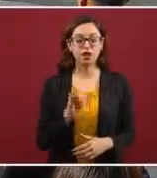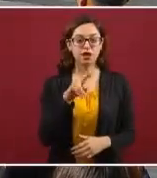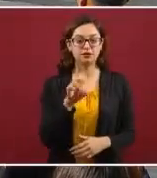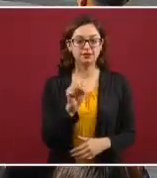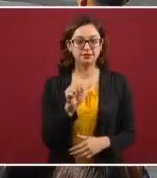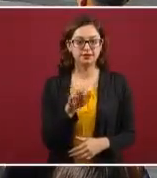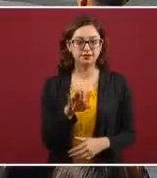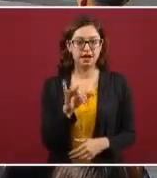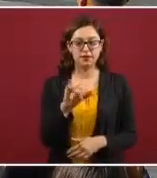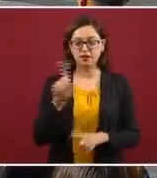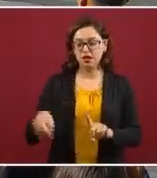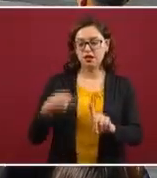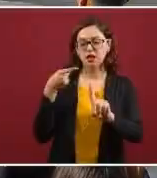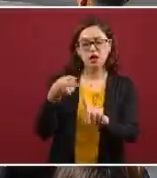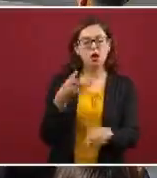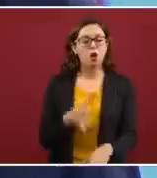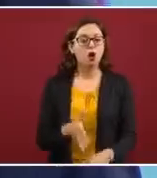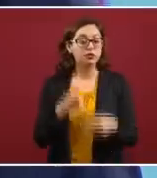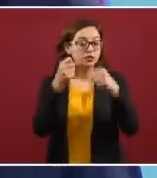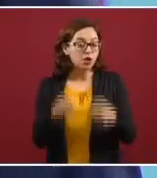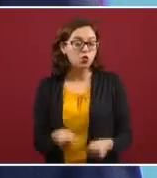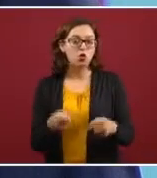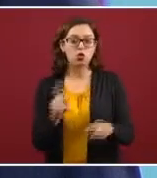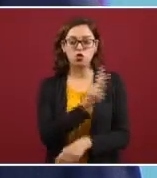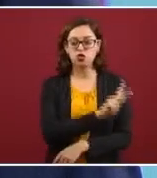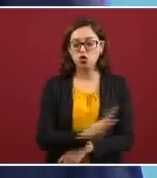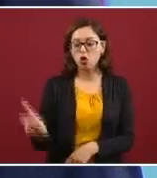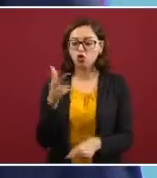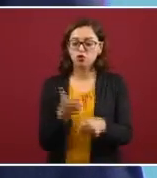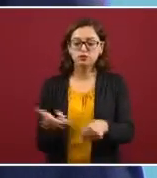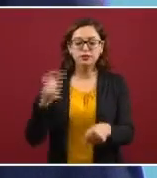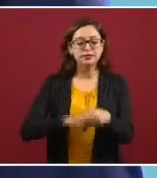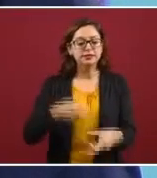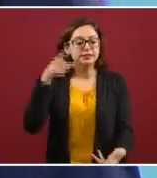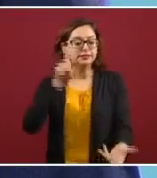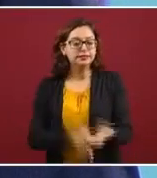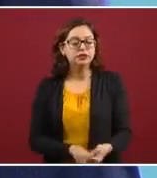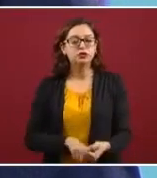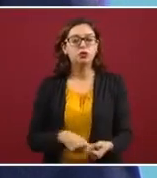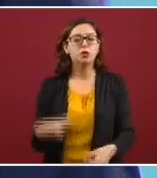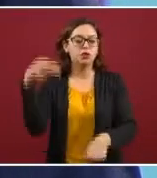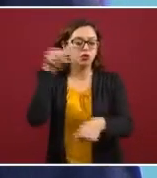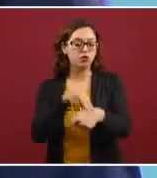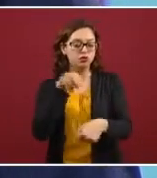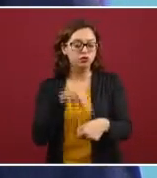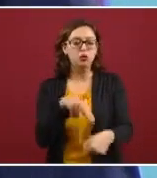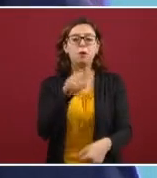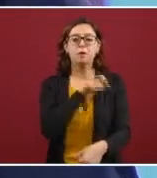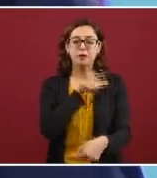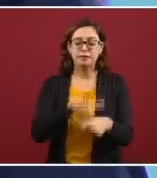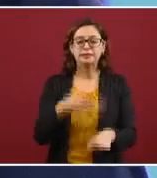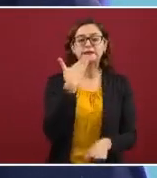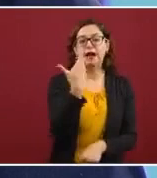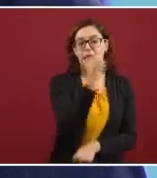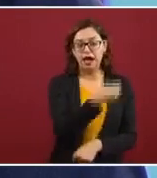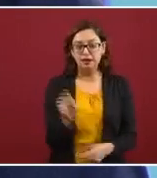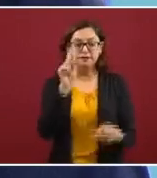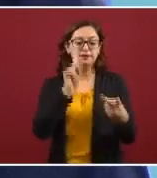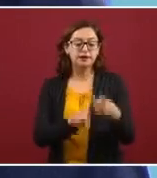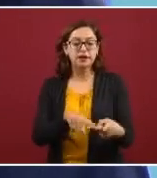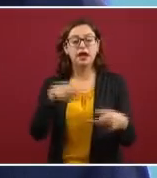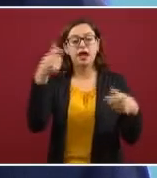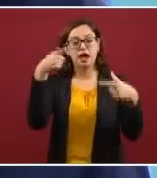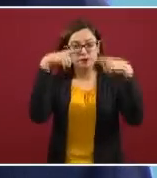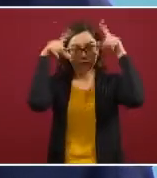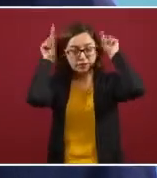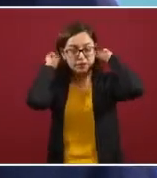es garantizar que no falten médicos generales, especialistas y personal de enfermería en los establecimientos